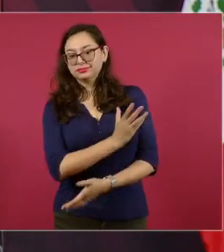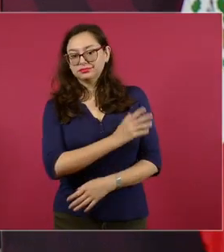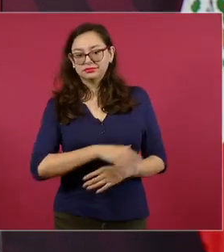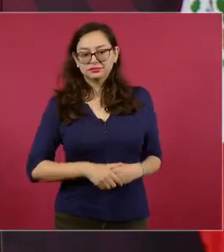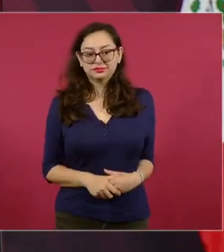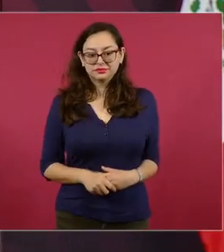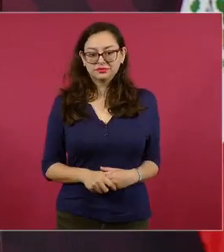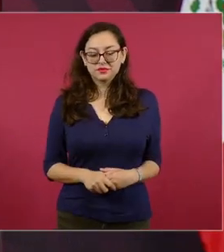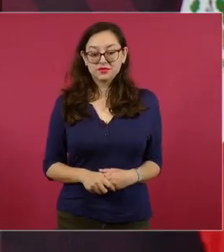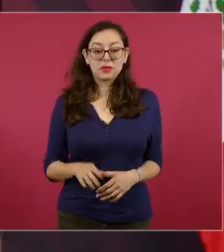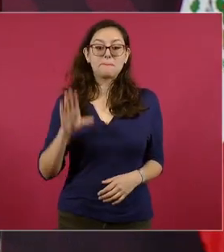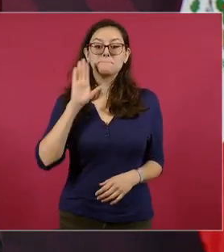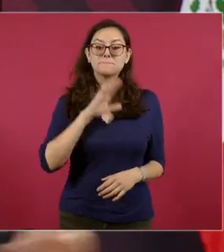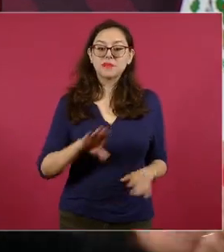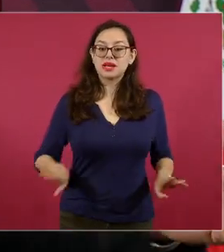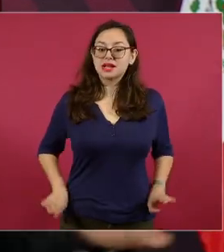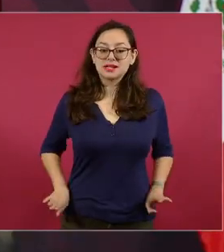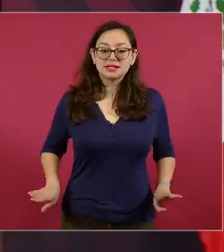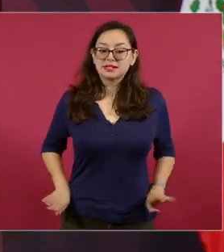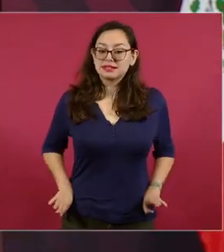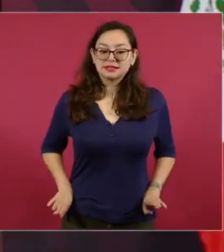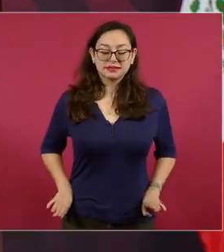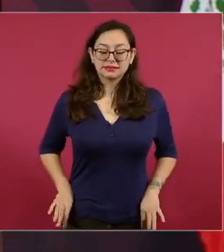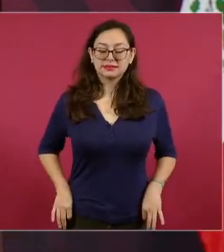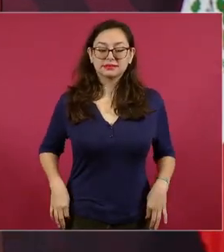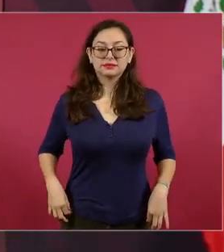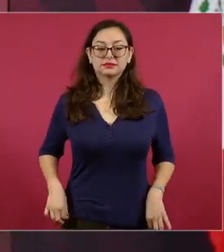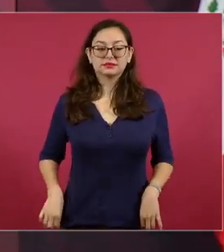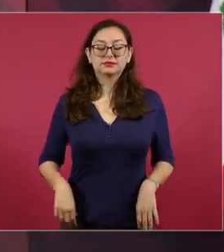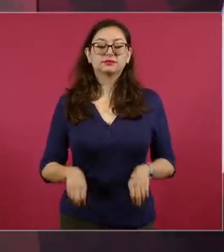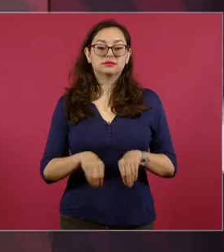la arrogancia. Esto, desde luego,